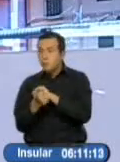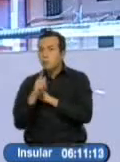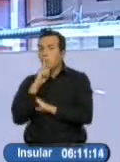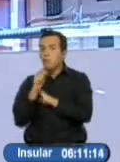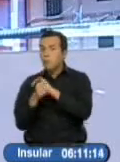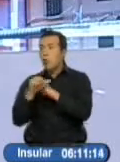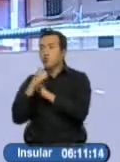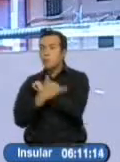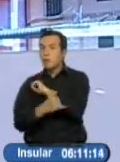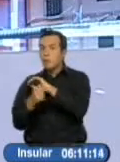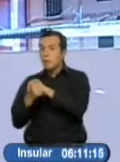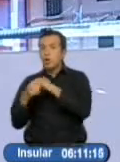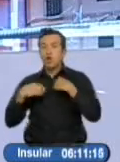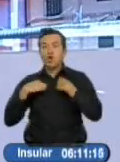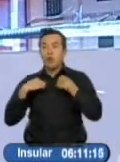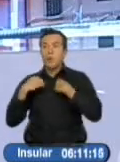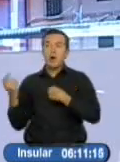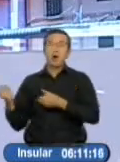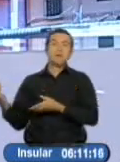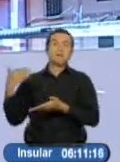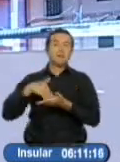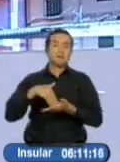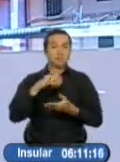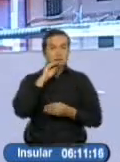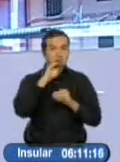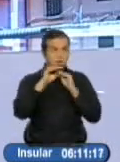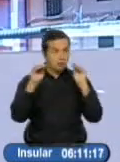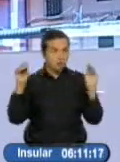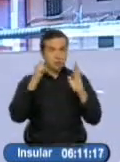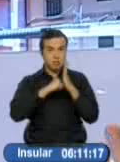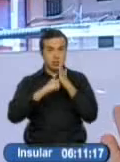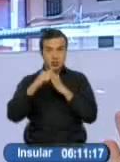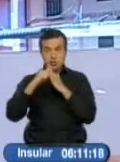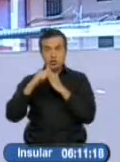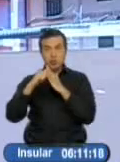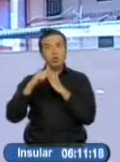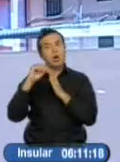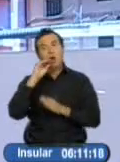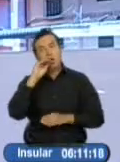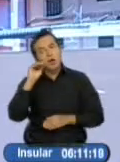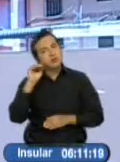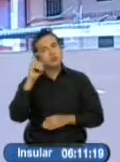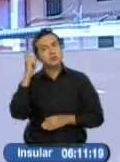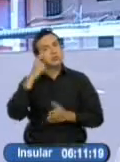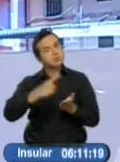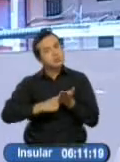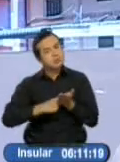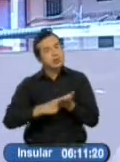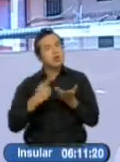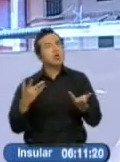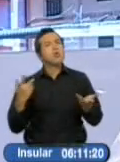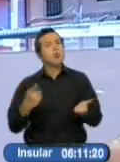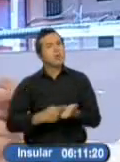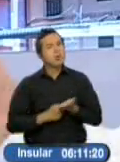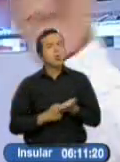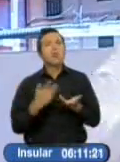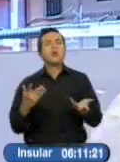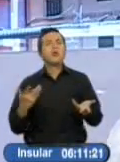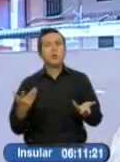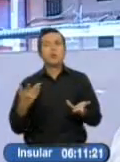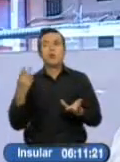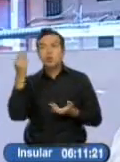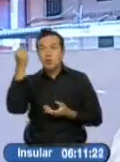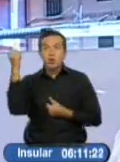contrabando principalmente de ropa. Entonces nosotros le hemos dicho al ministro Campana, ministro, es el momento de sentarnos a pensar cómo hacer para que